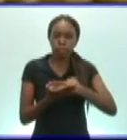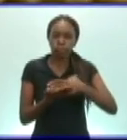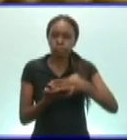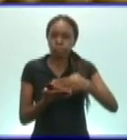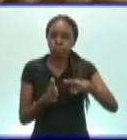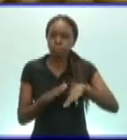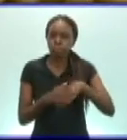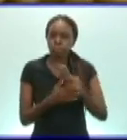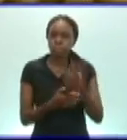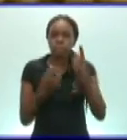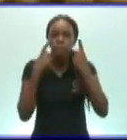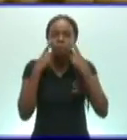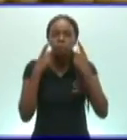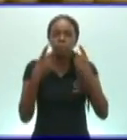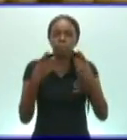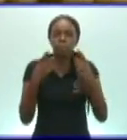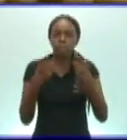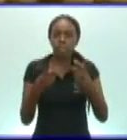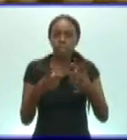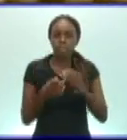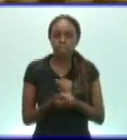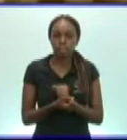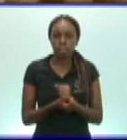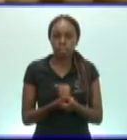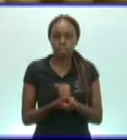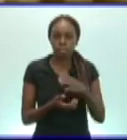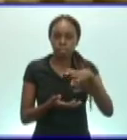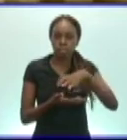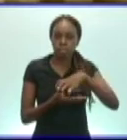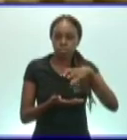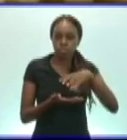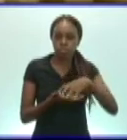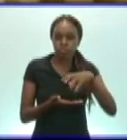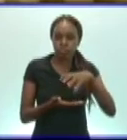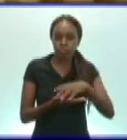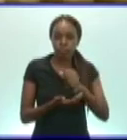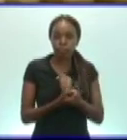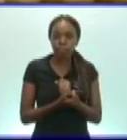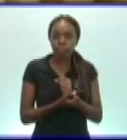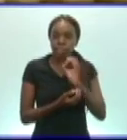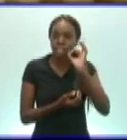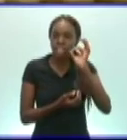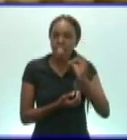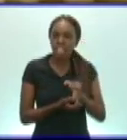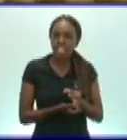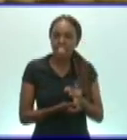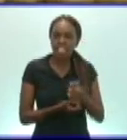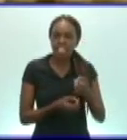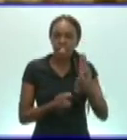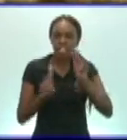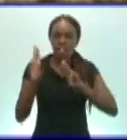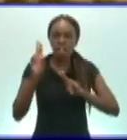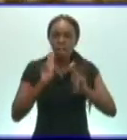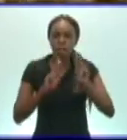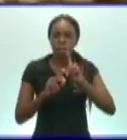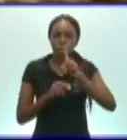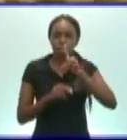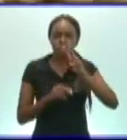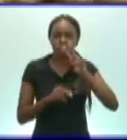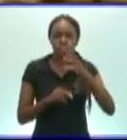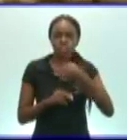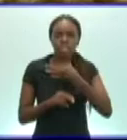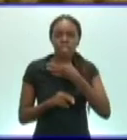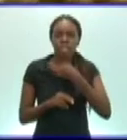más importantes que transcurrían en la ciudad. Fue precisamente allí donde se toma la determinación, el 12 de enero